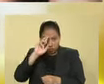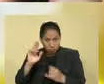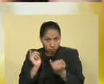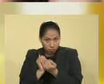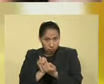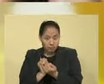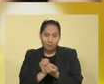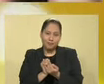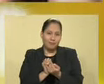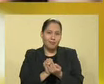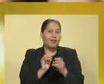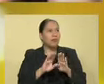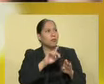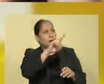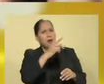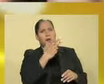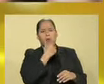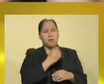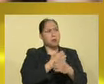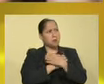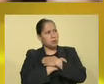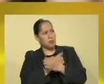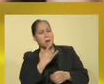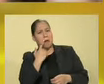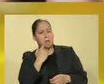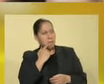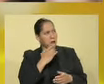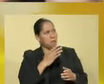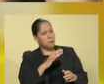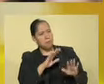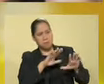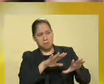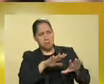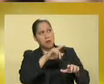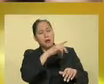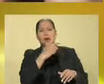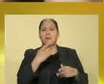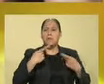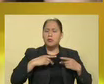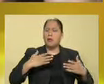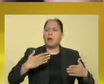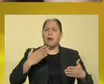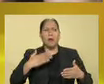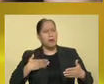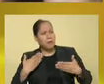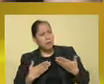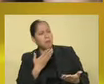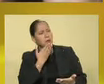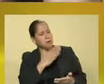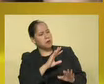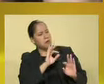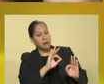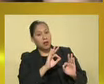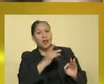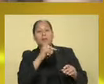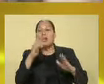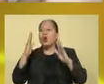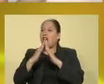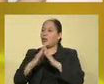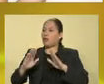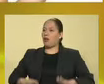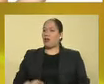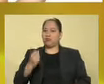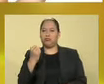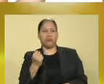Y todo el mundo dice qué amable es una persona tan agradable, es tan linda persona. Pero en cuando su casa- llega a la